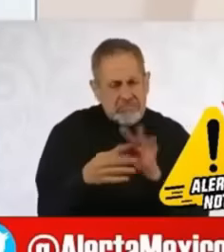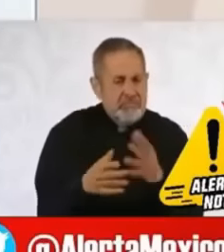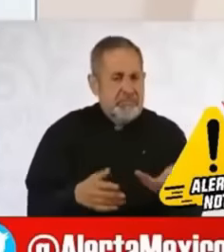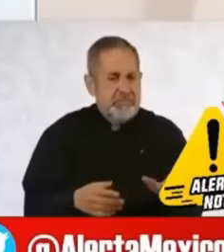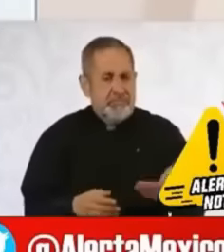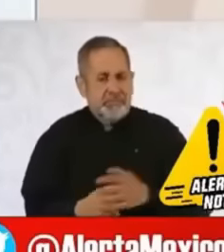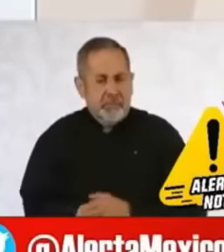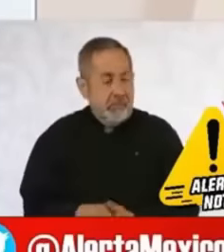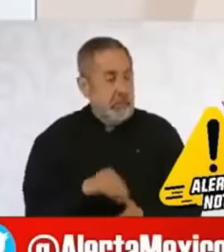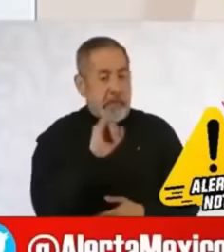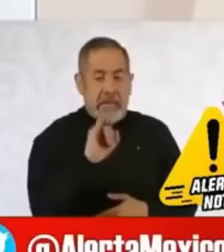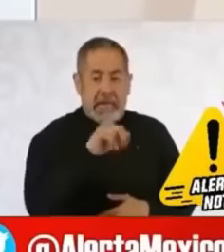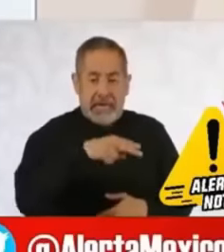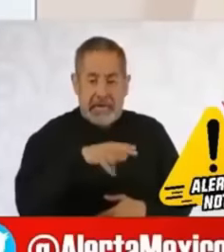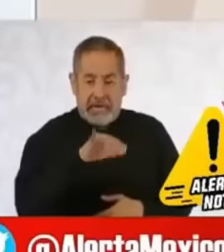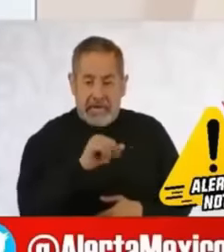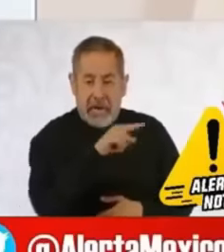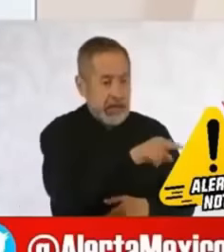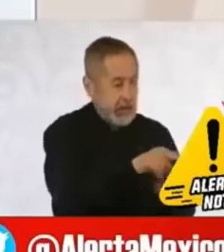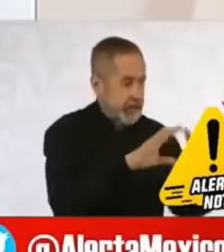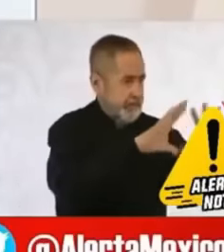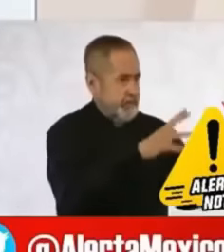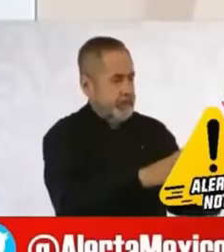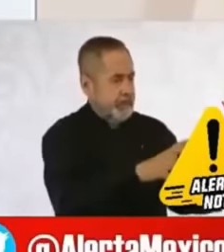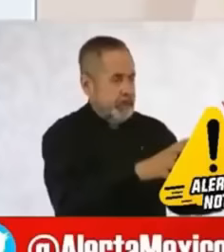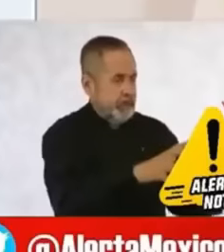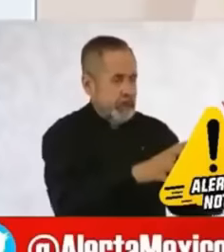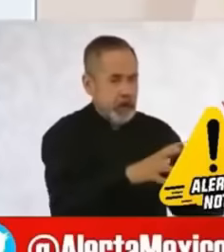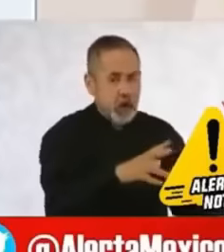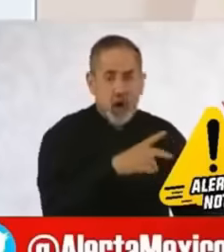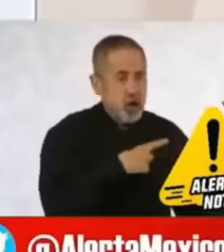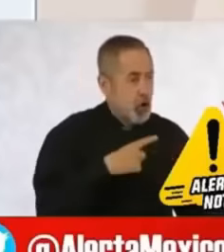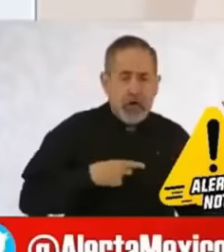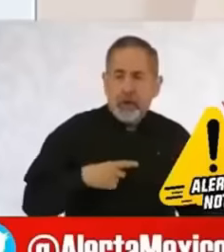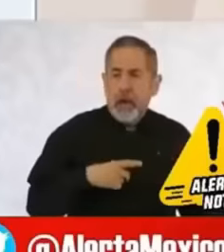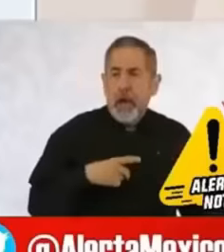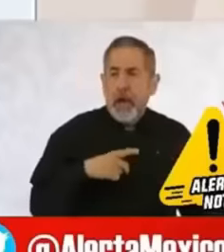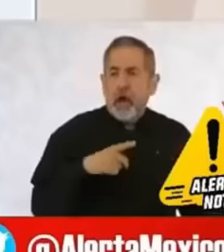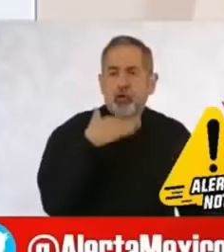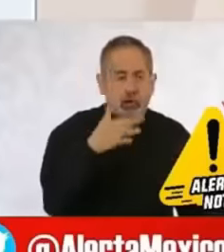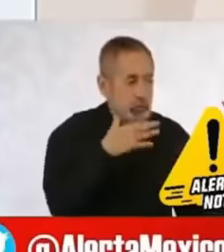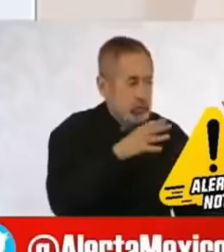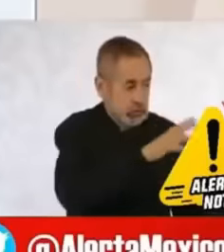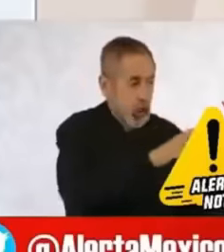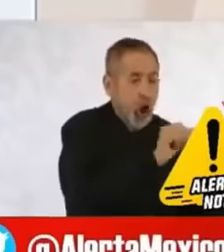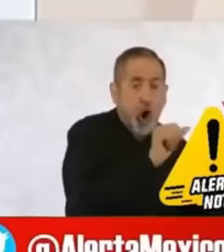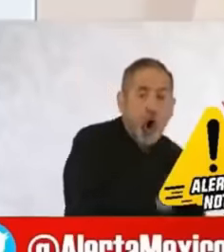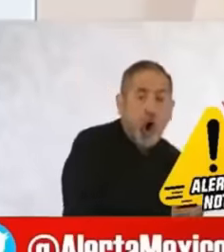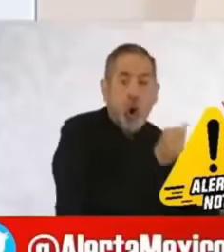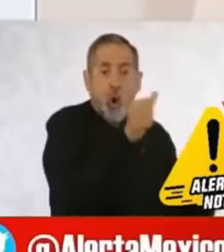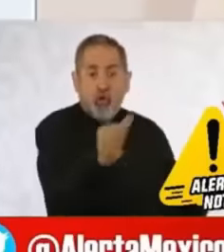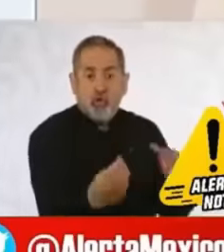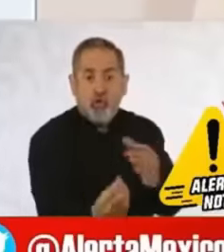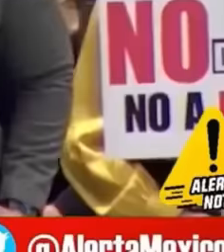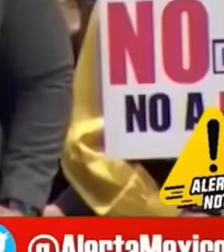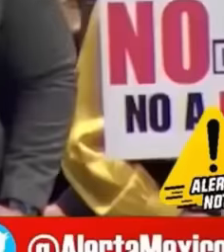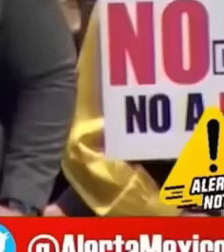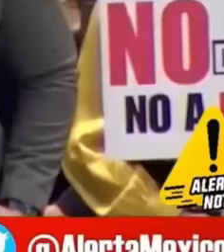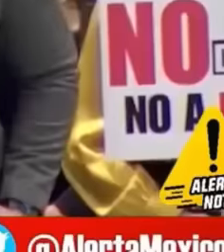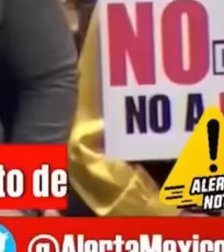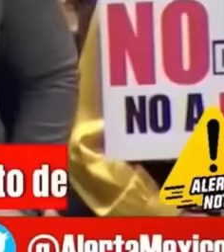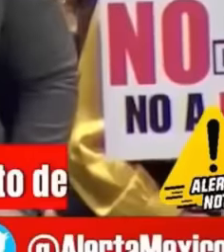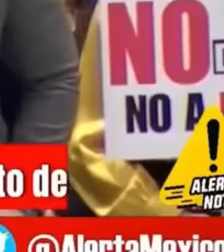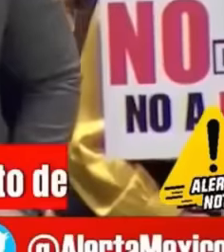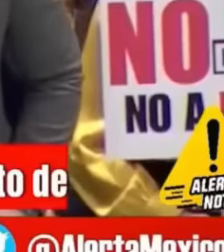sea, está el INAI y para que no haya corrupción en el INAI, entonces que hay que crear otro organismo que revise al INAI. Pues no.